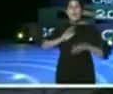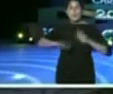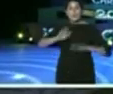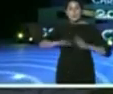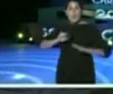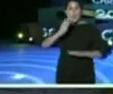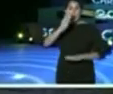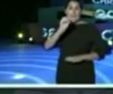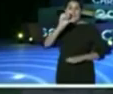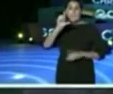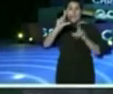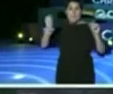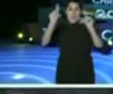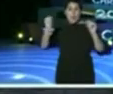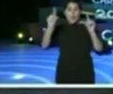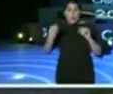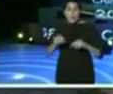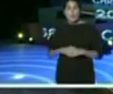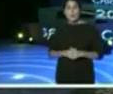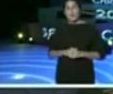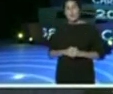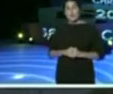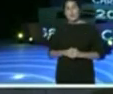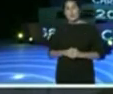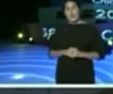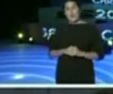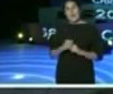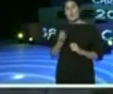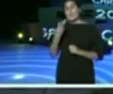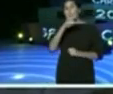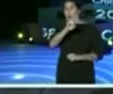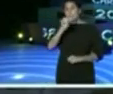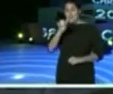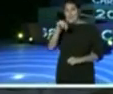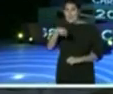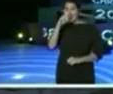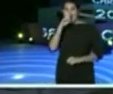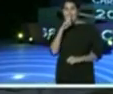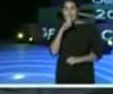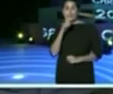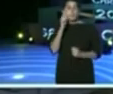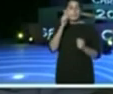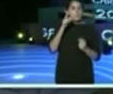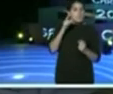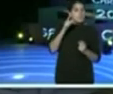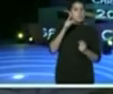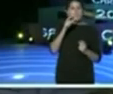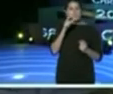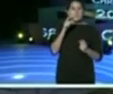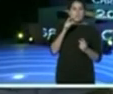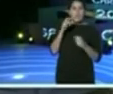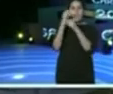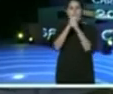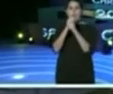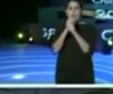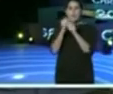Palmero, ya es el 11, el premio número 11 que se da. Y este año se ha tenido en cuenta, pues a la murga, la